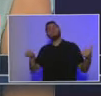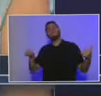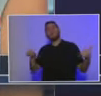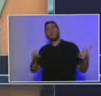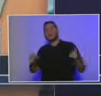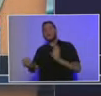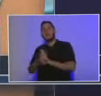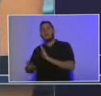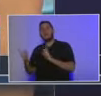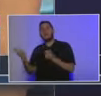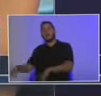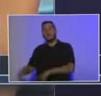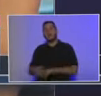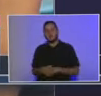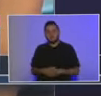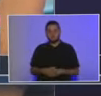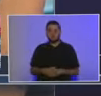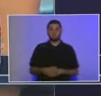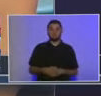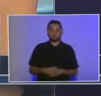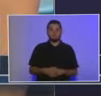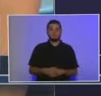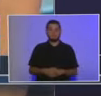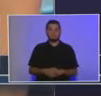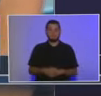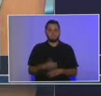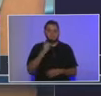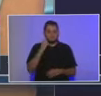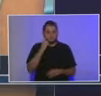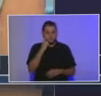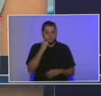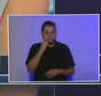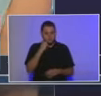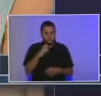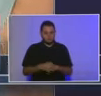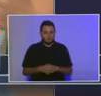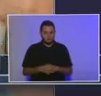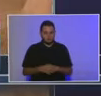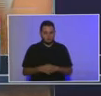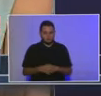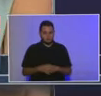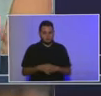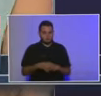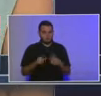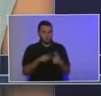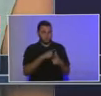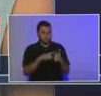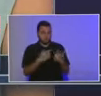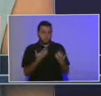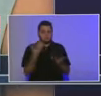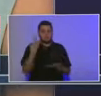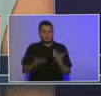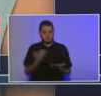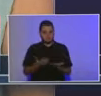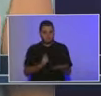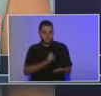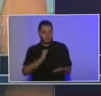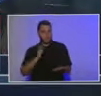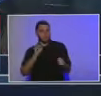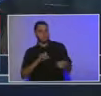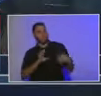él debió haber comunicado y dado la confidencia para que entonces colaborar con los federales? Según la ley federal, sí. ¿Qué es lo que